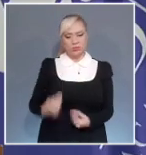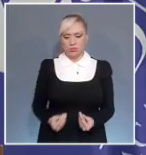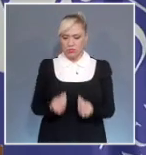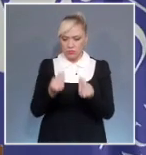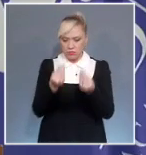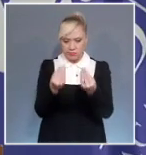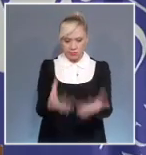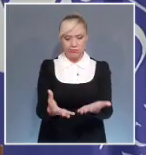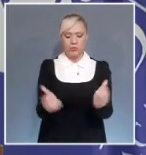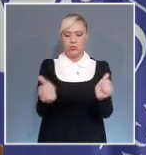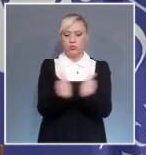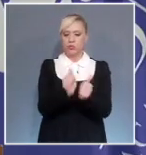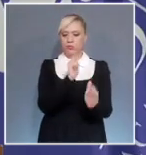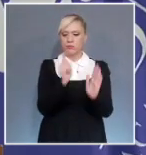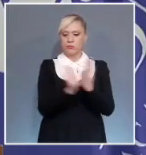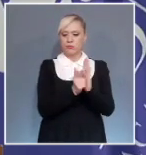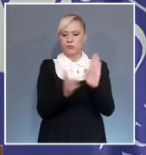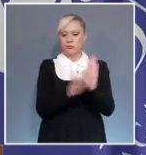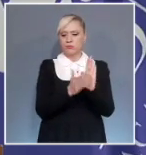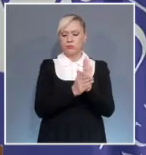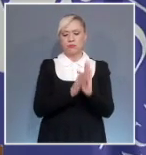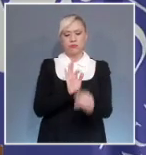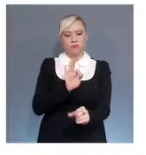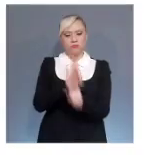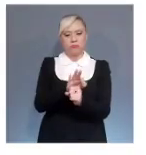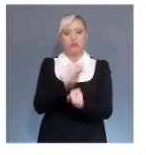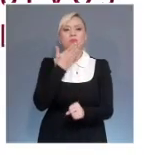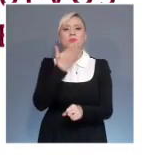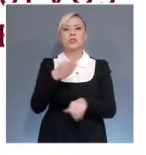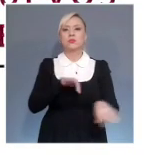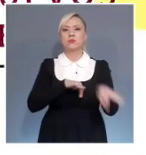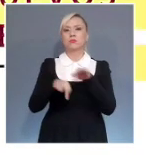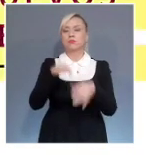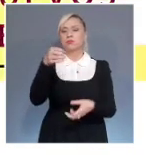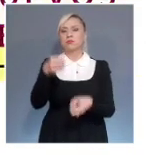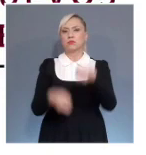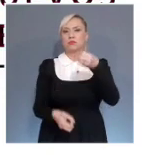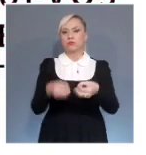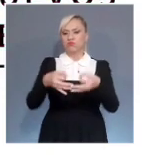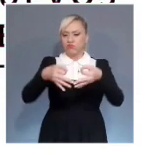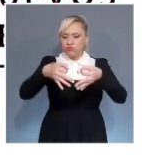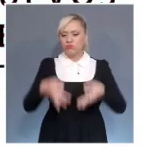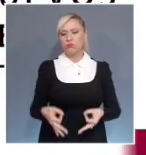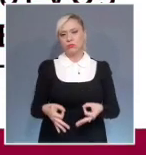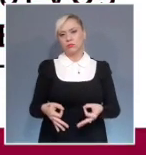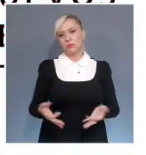proteger el adecuado funcionamiento de estos tribunales. Para el canal del Poder